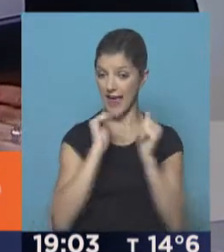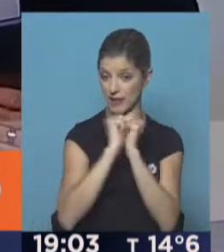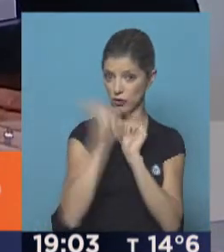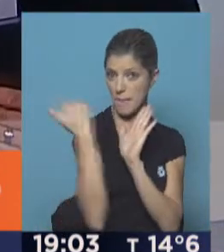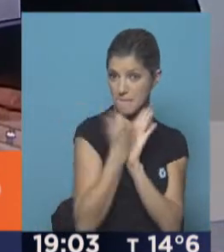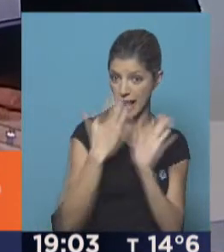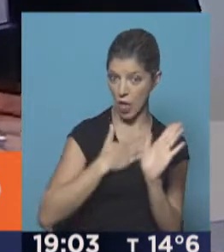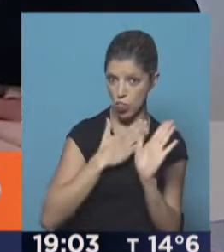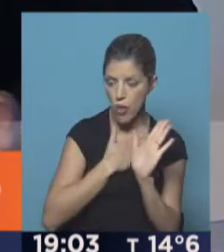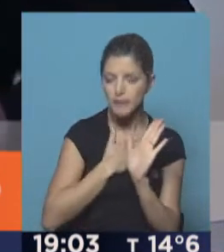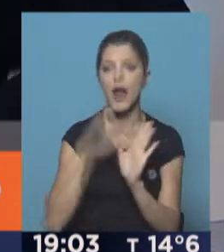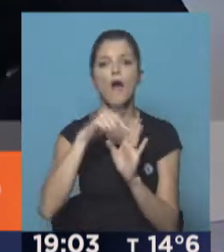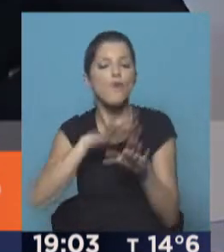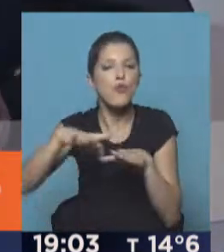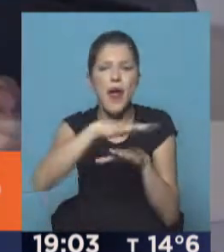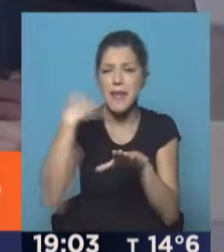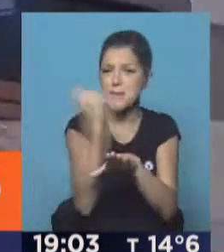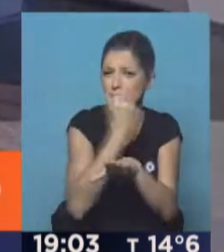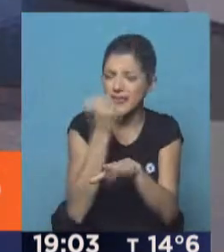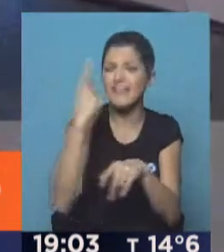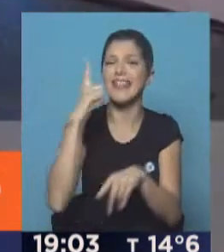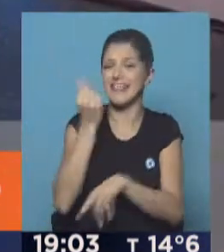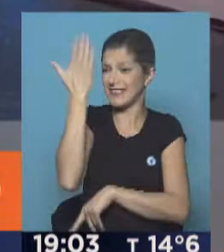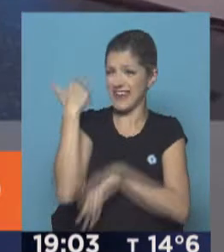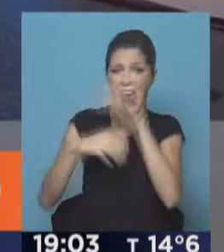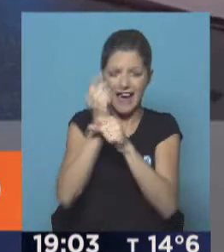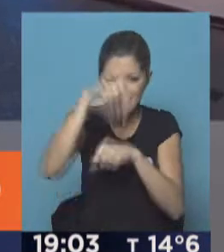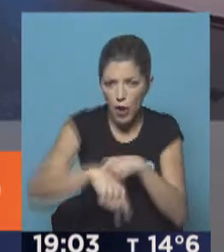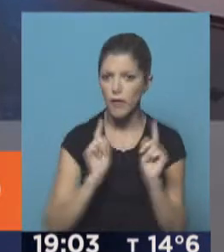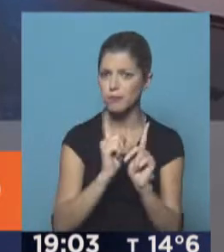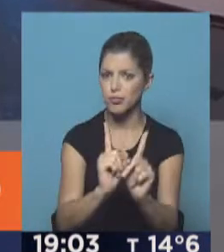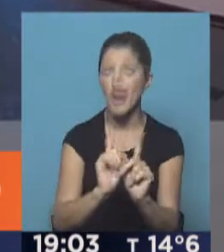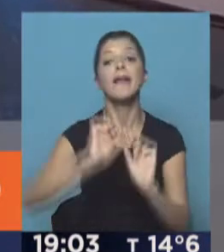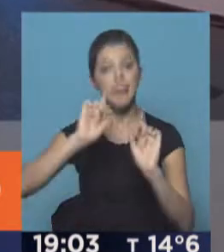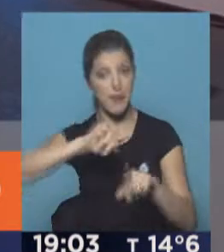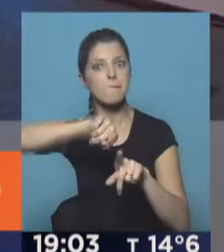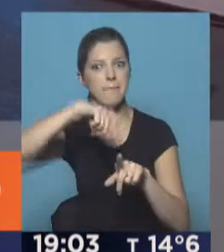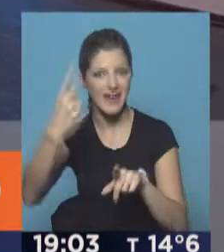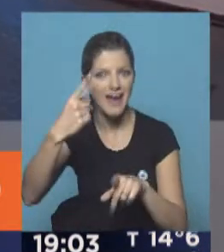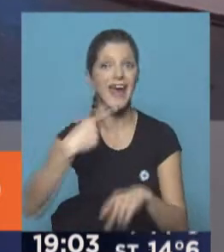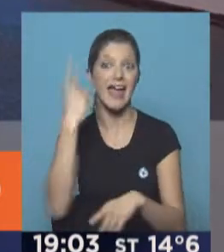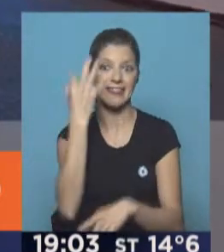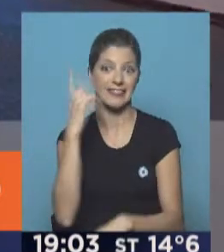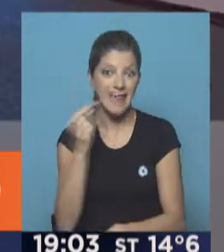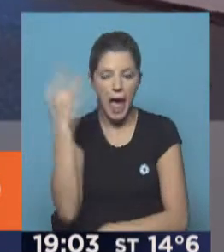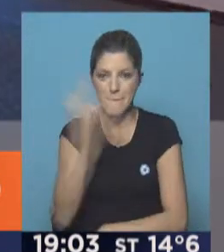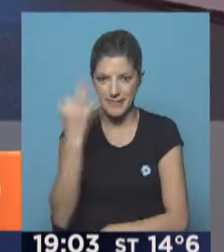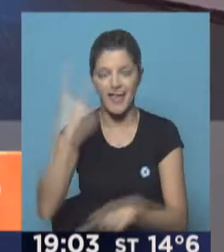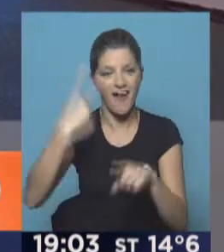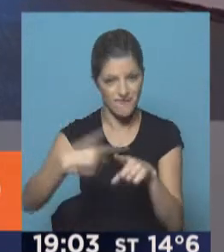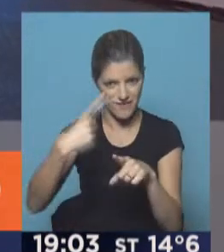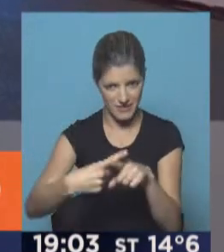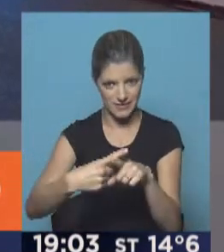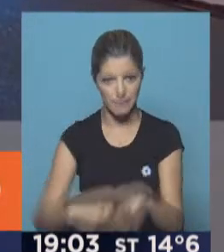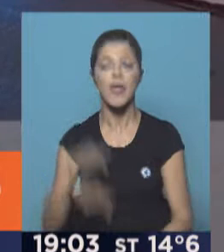los epicentros de todos los festejos de estos días y también lo será mañana. Estamos acá rodeados de gentes y en el interior